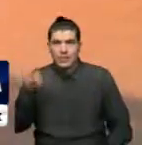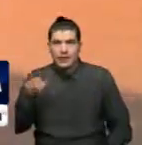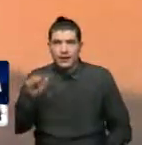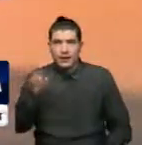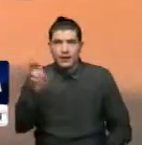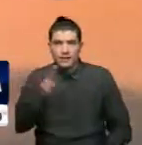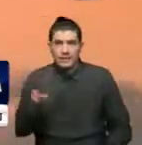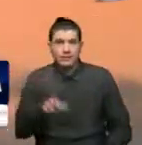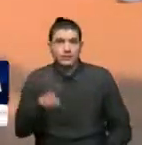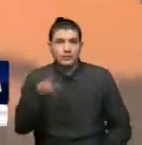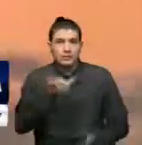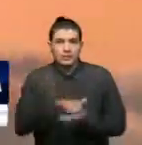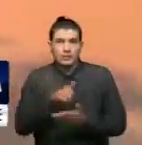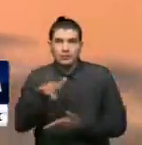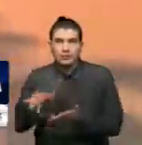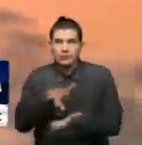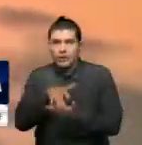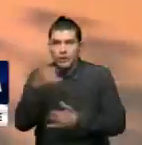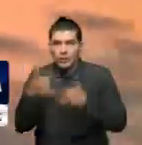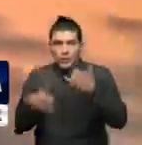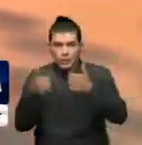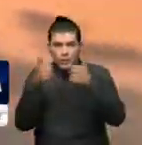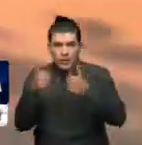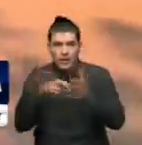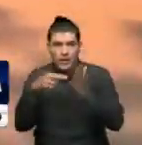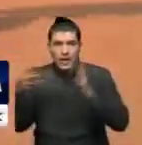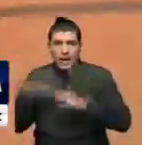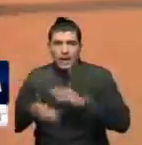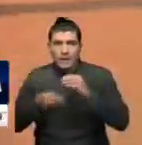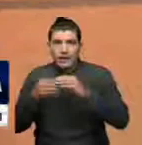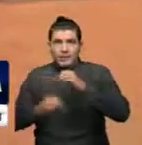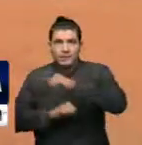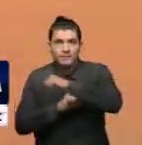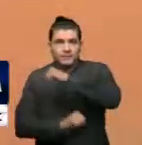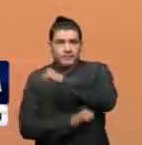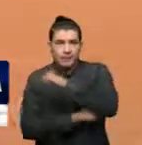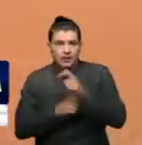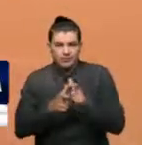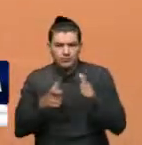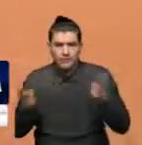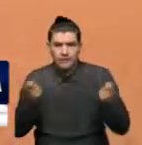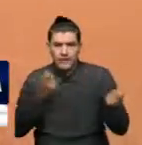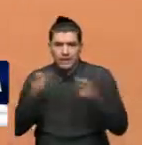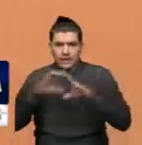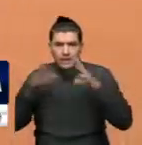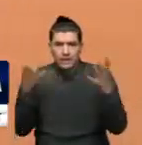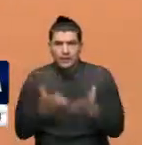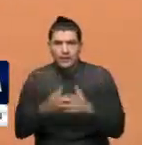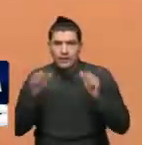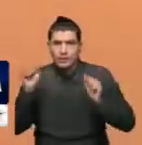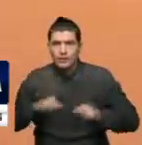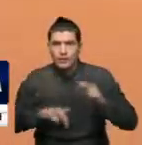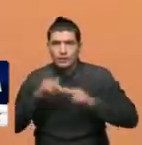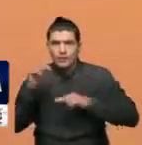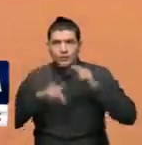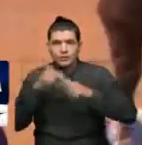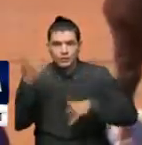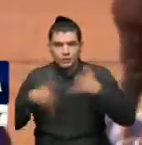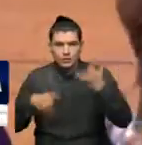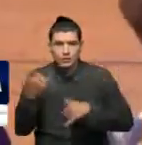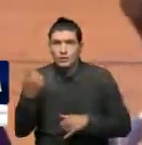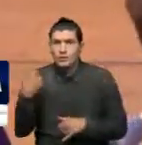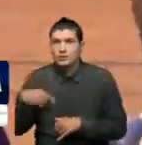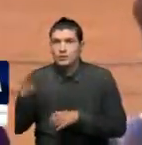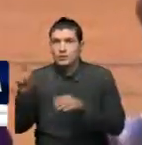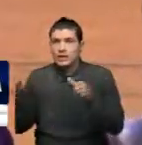está conformado por jugadores con buena técnica y la gran fortaleza es la tenencia del balón para la construcción del juego. El equipo